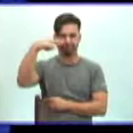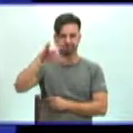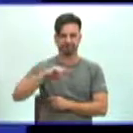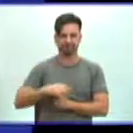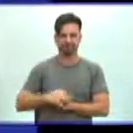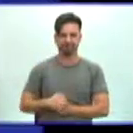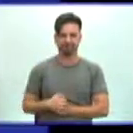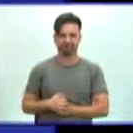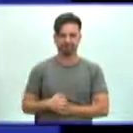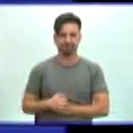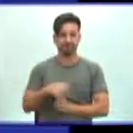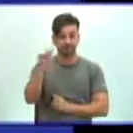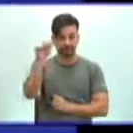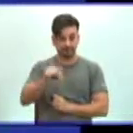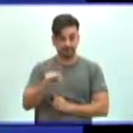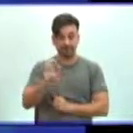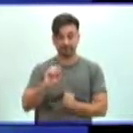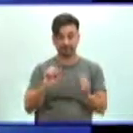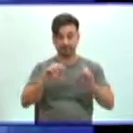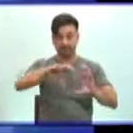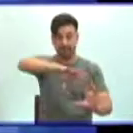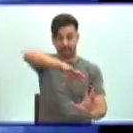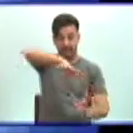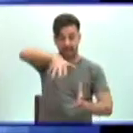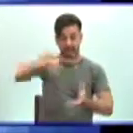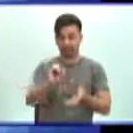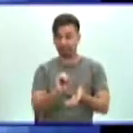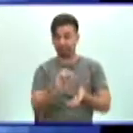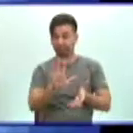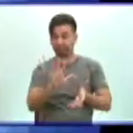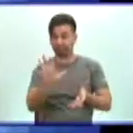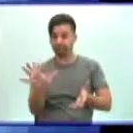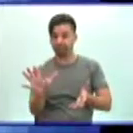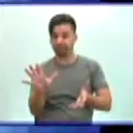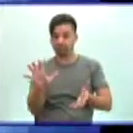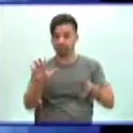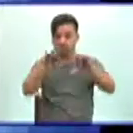Y estas son las 5 capas de la atmósfera. Interesante, ¿verdad?